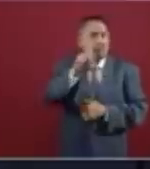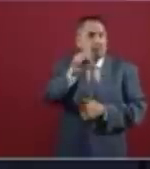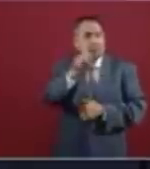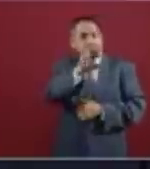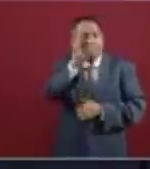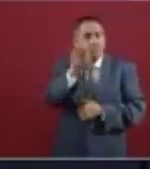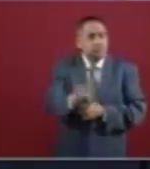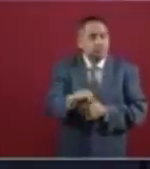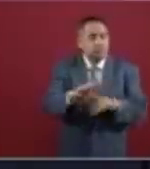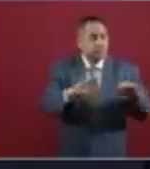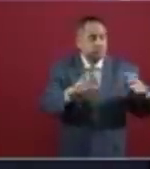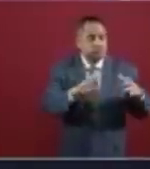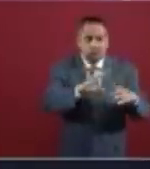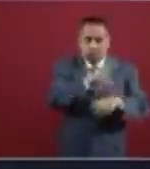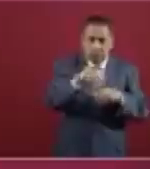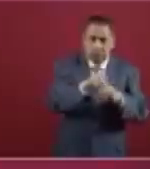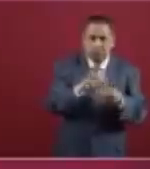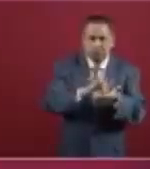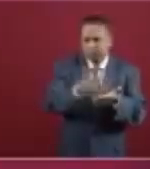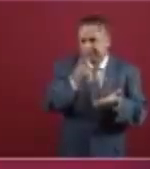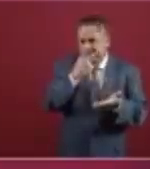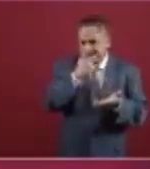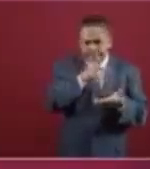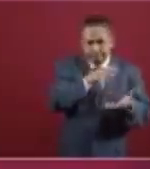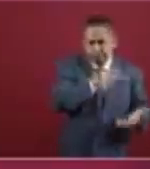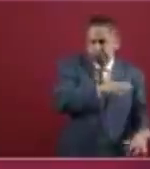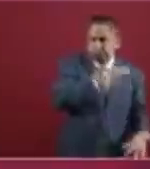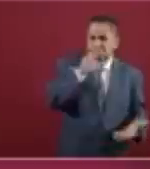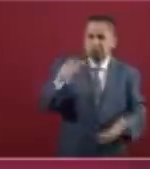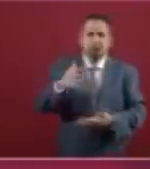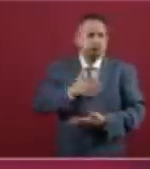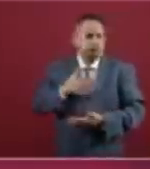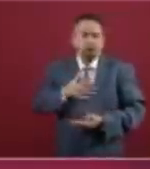60% de todas las medicinas